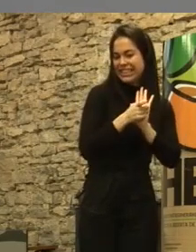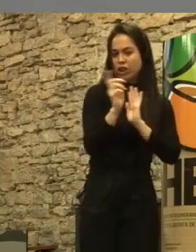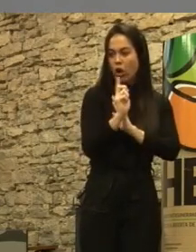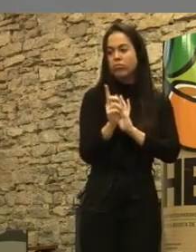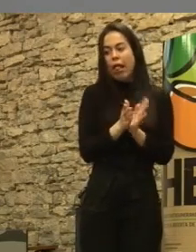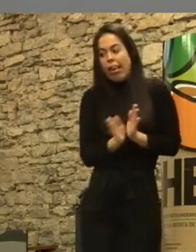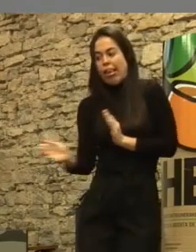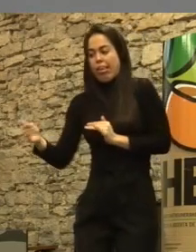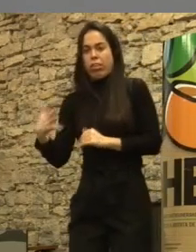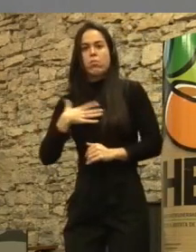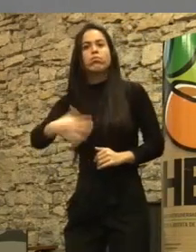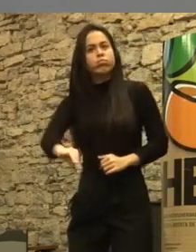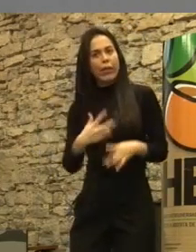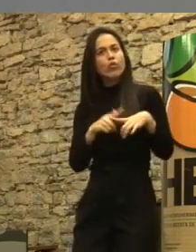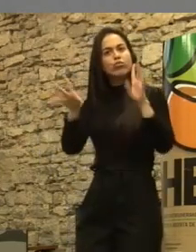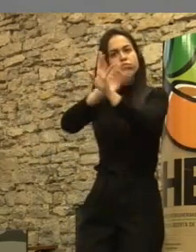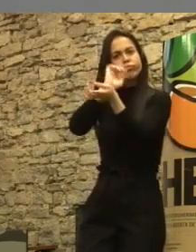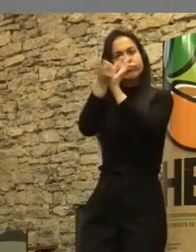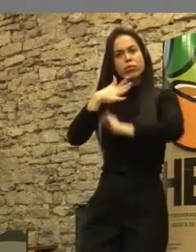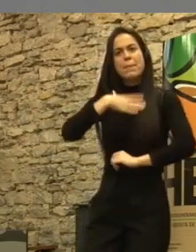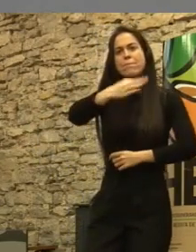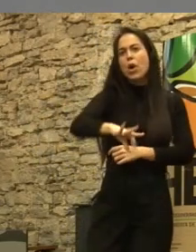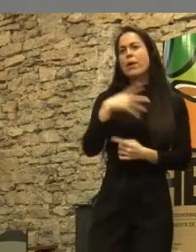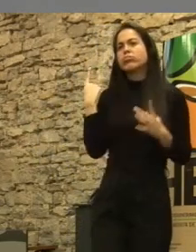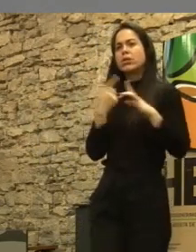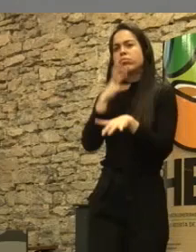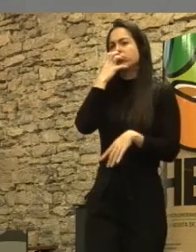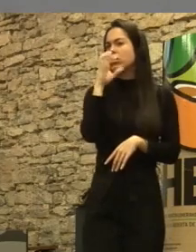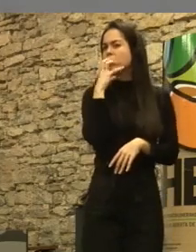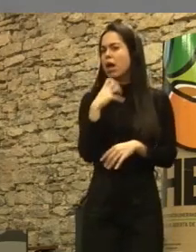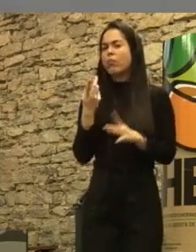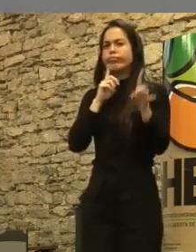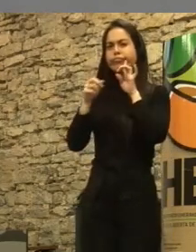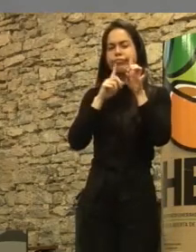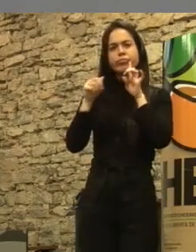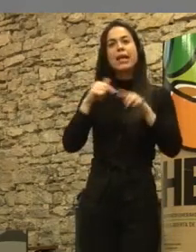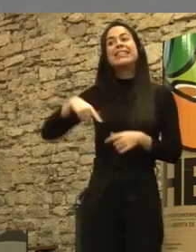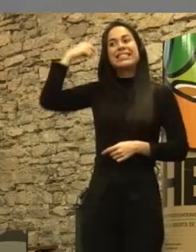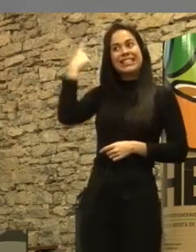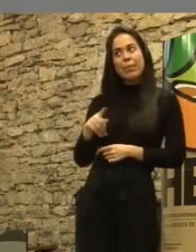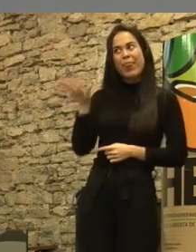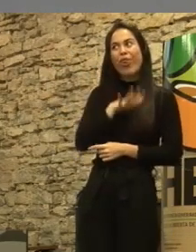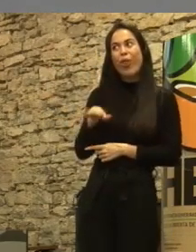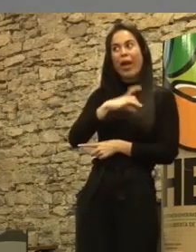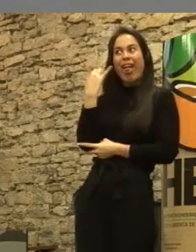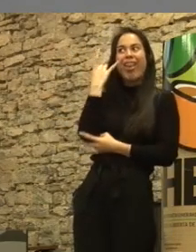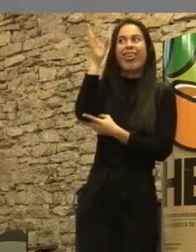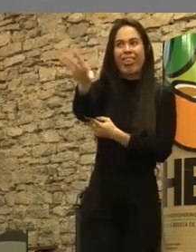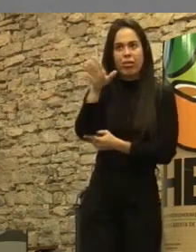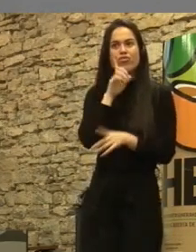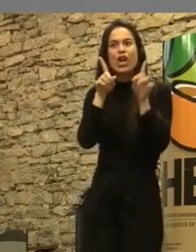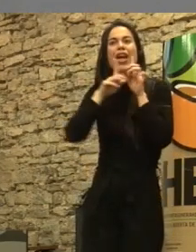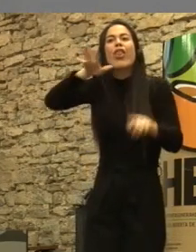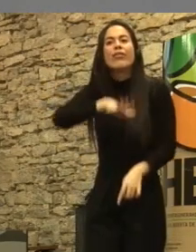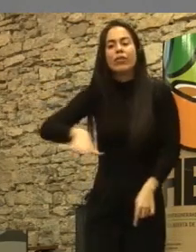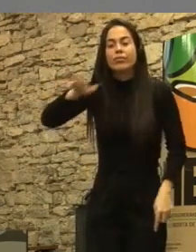donde podemos sugerir, quejarnos, denunciar, y es interesante saberlo y es interesante hacerlo. Una cosa de la que estoy convencido,